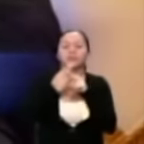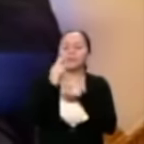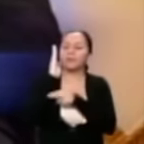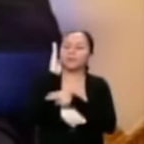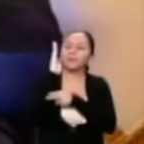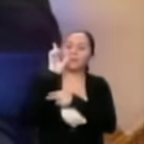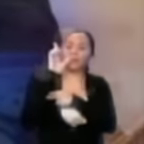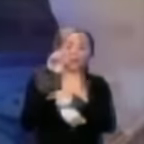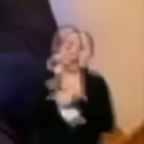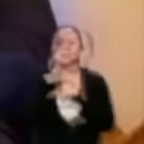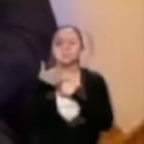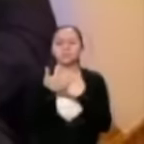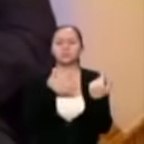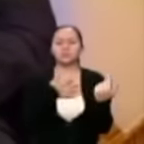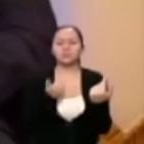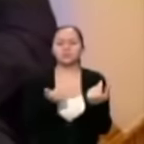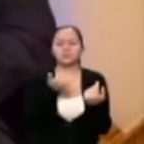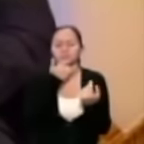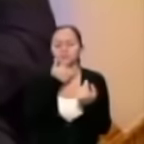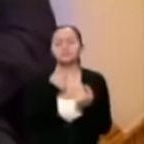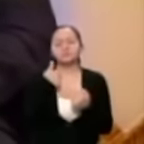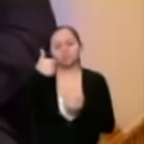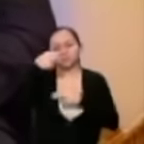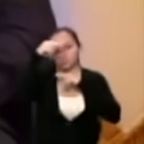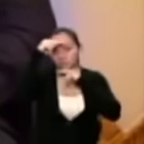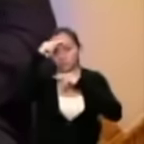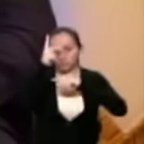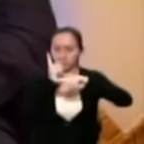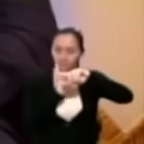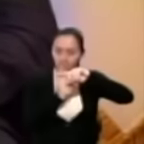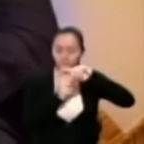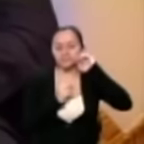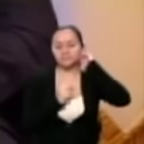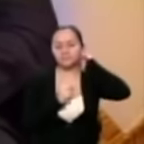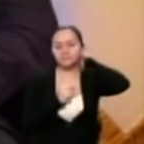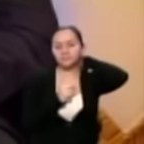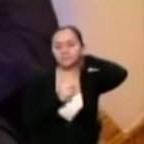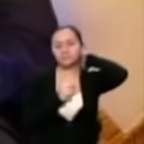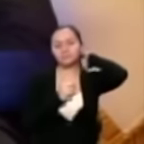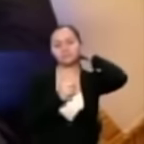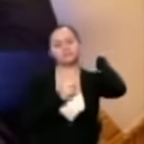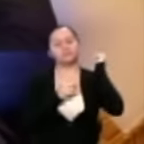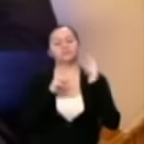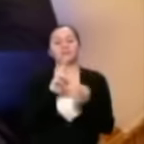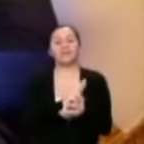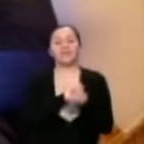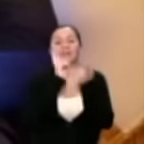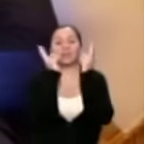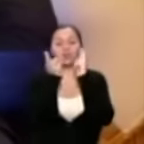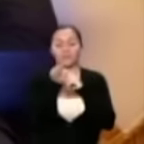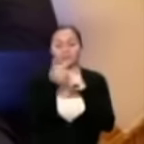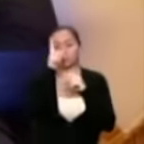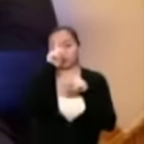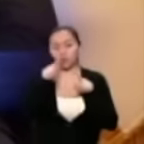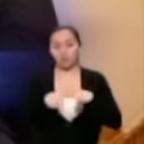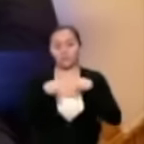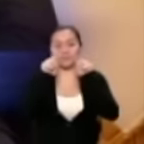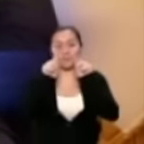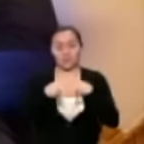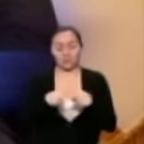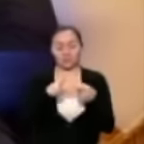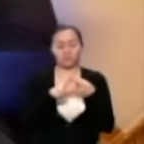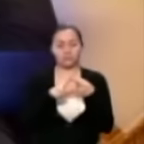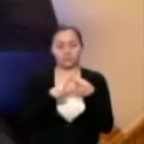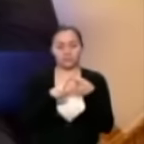aproximadamente 300 millones de dólares. Tenemos muy buenas noticias. Dentro de esta renovación de convenios que hicimos, pero esta